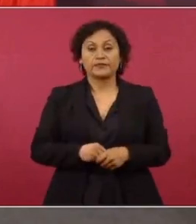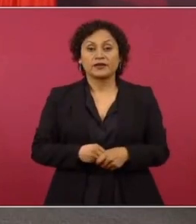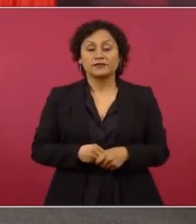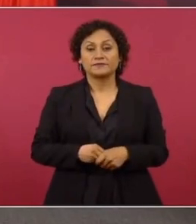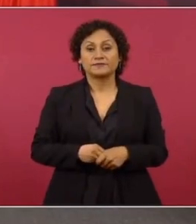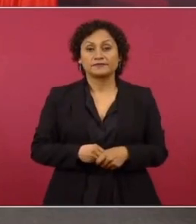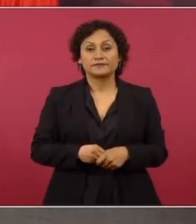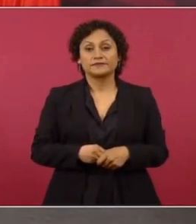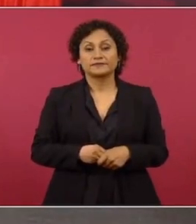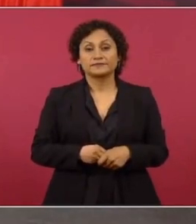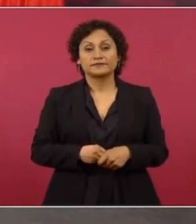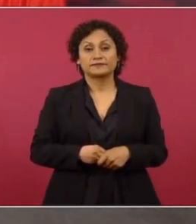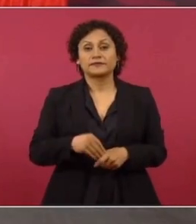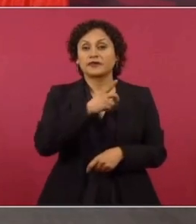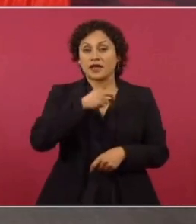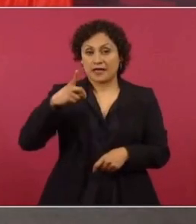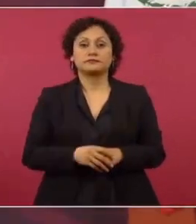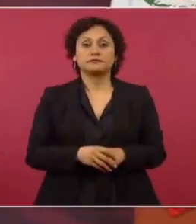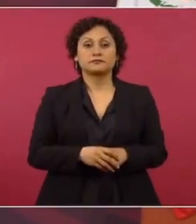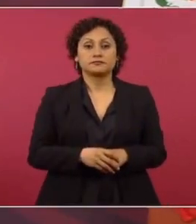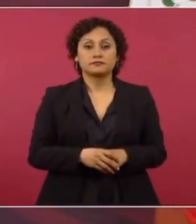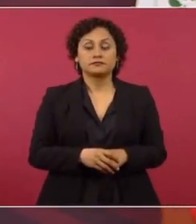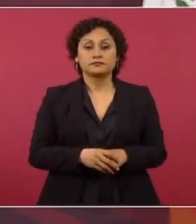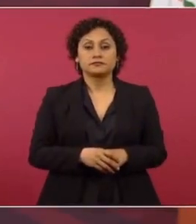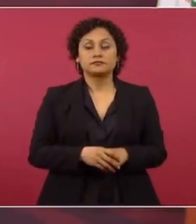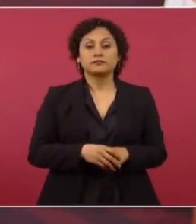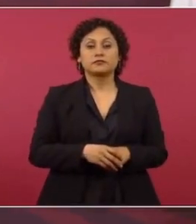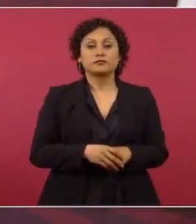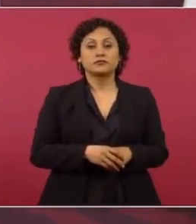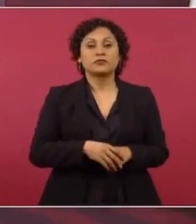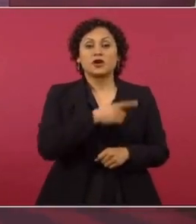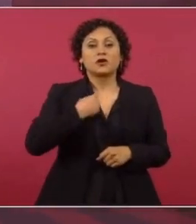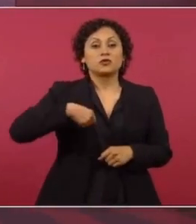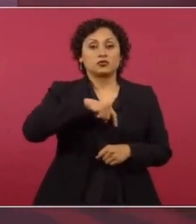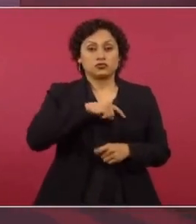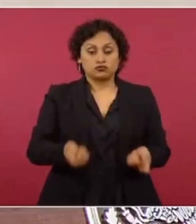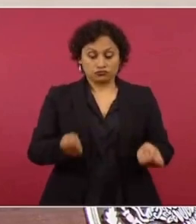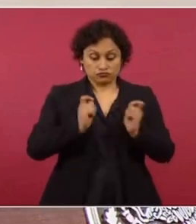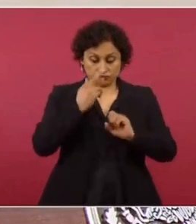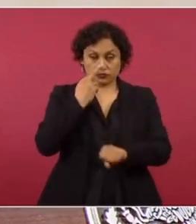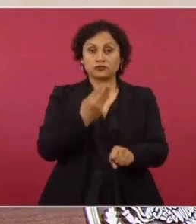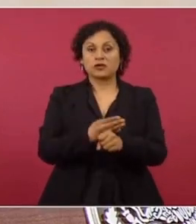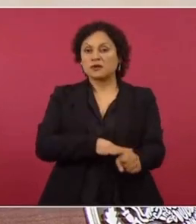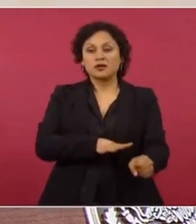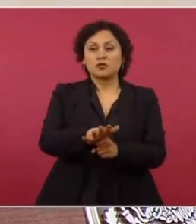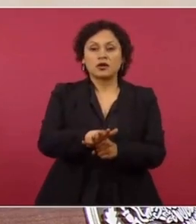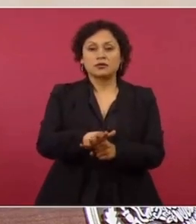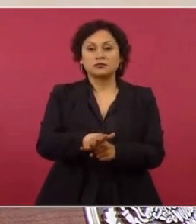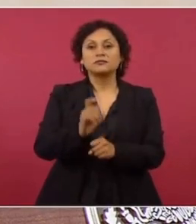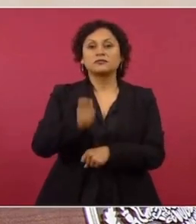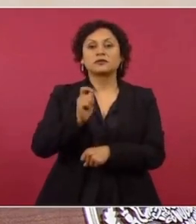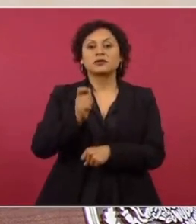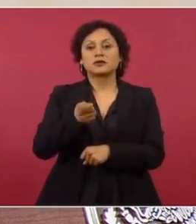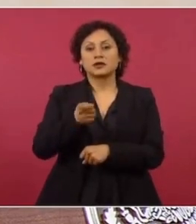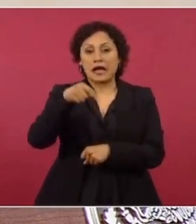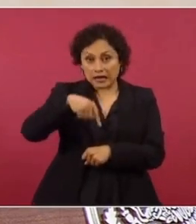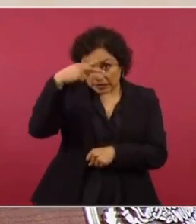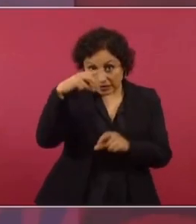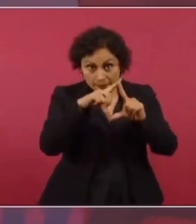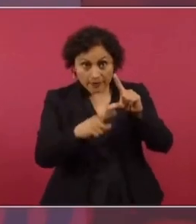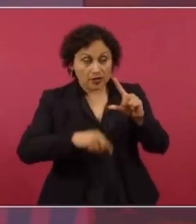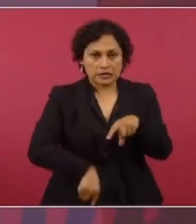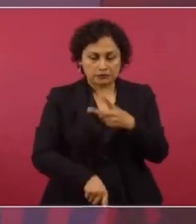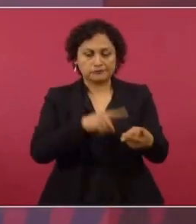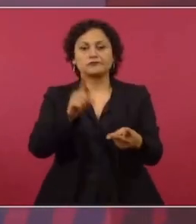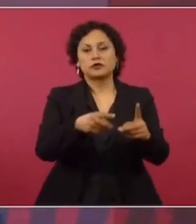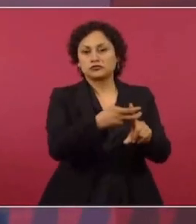es garantizar la seguridad de los mexicanos. Buscamos, y es nuestra responsabilidad, es que no haya homicidios en México, que no haya